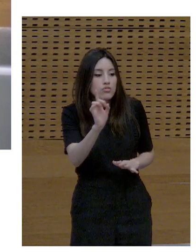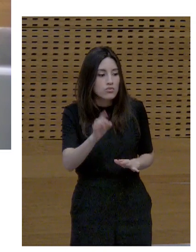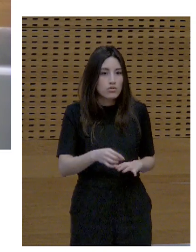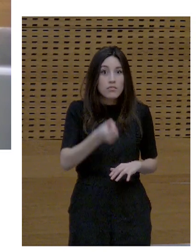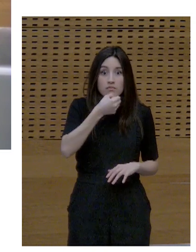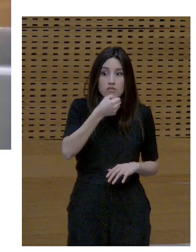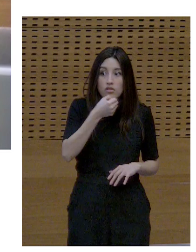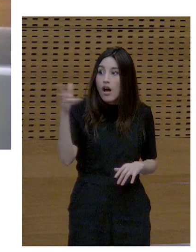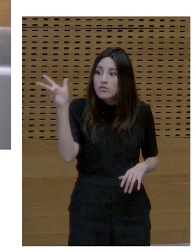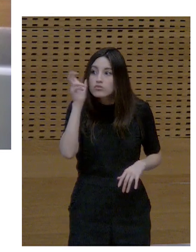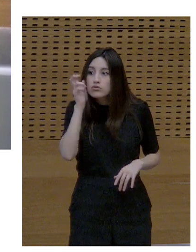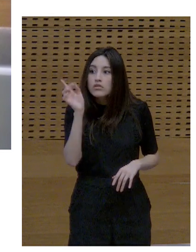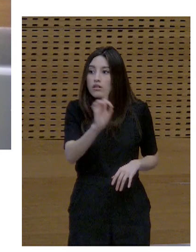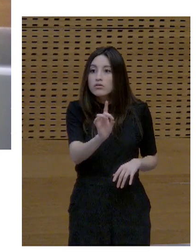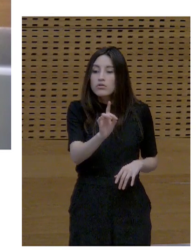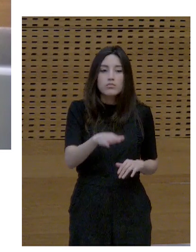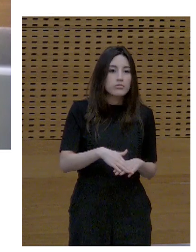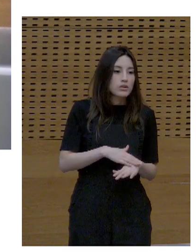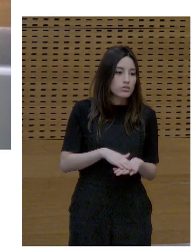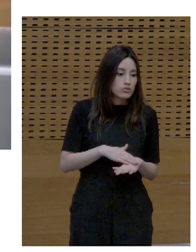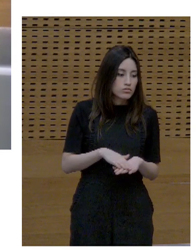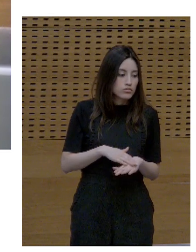Ah, perdón, ¿no se oye? ¿No?